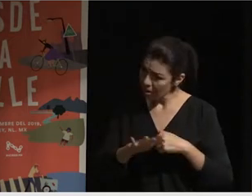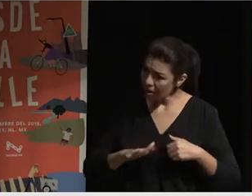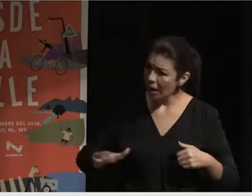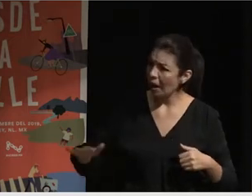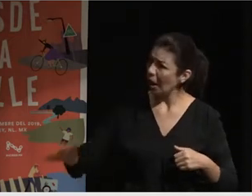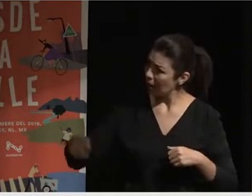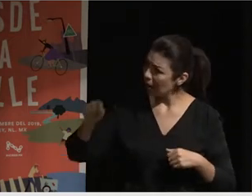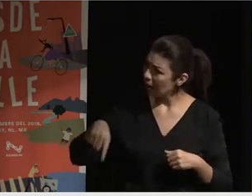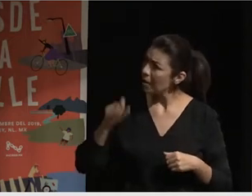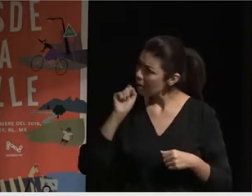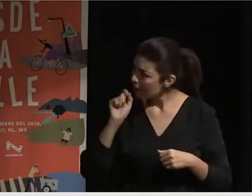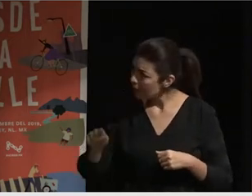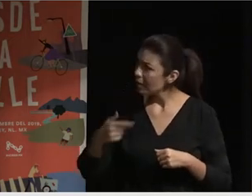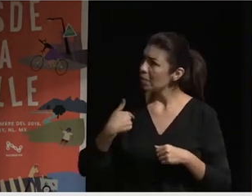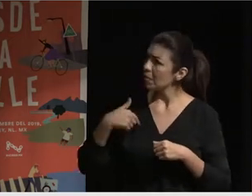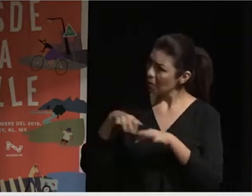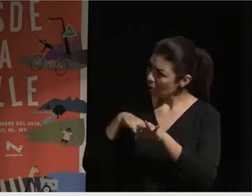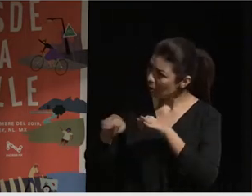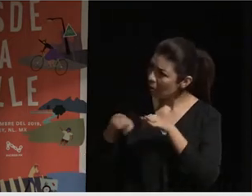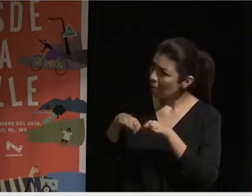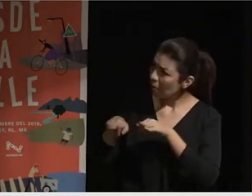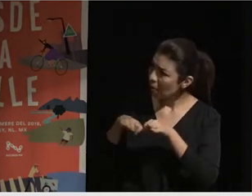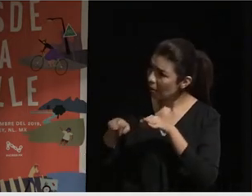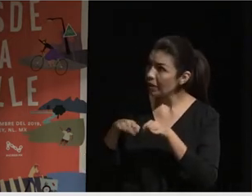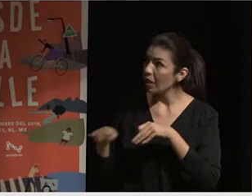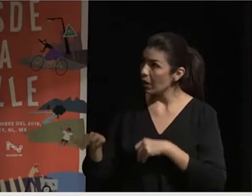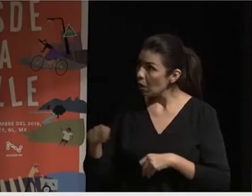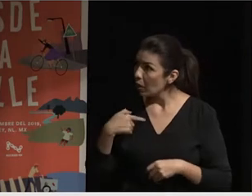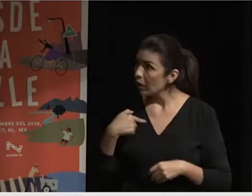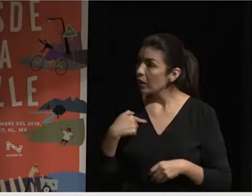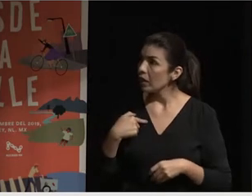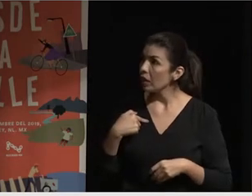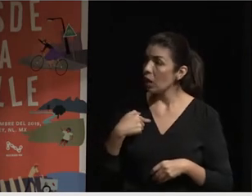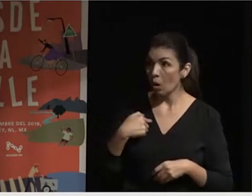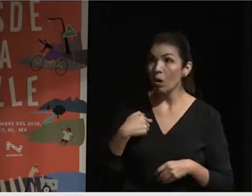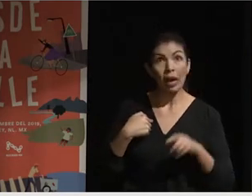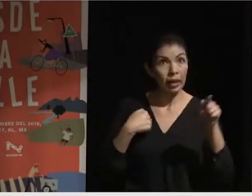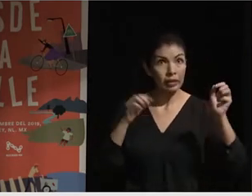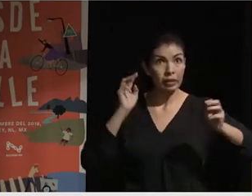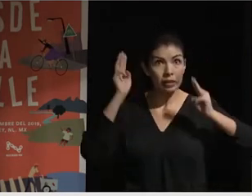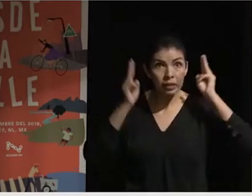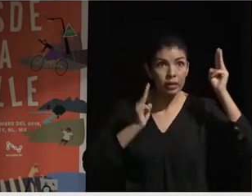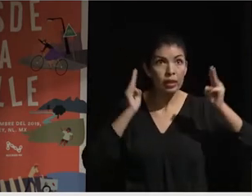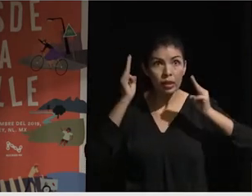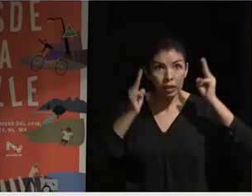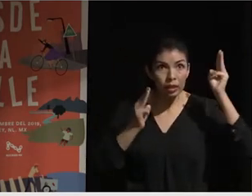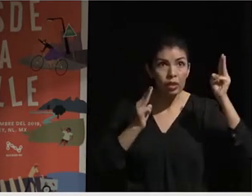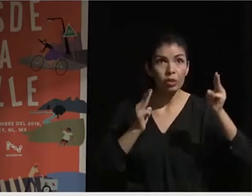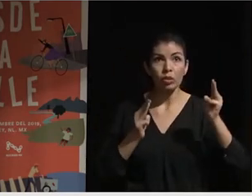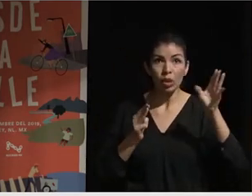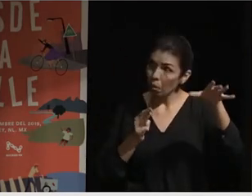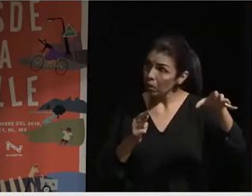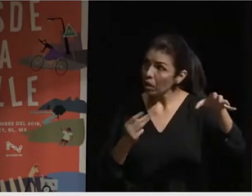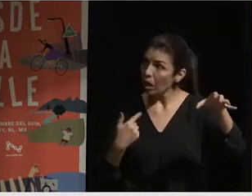una empresa y puedo llegar a limpiar en las noches, pero jamás he tenido la oportunidad de visitar un museo y tengo haciendo esto más de 30 años.